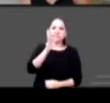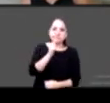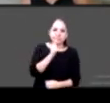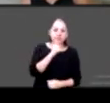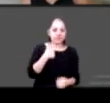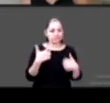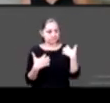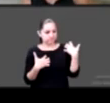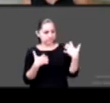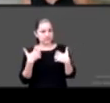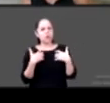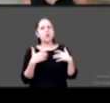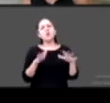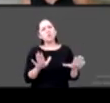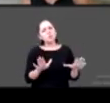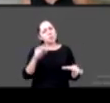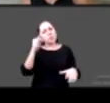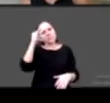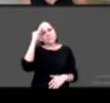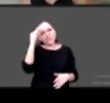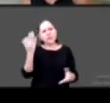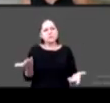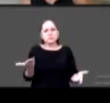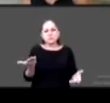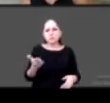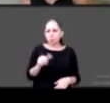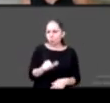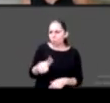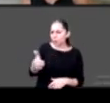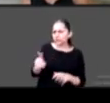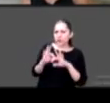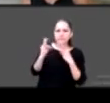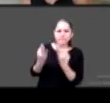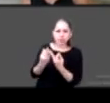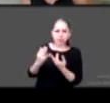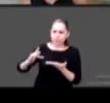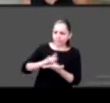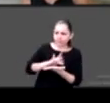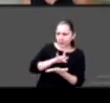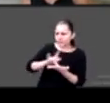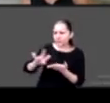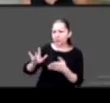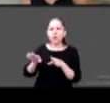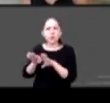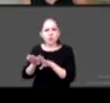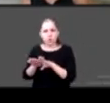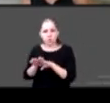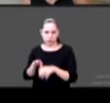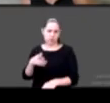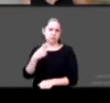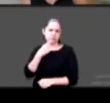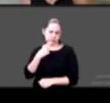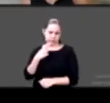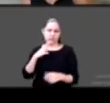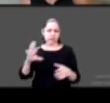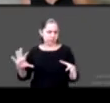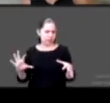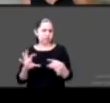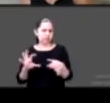apoyarnos en todas las herramientas que tenemos? Nos vamos a pasar a un video que os va a dar un poco